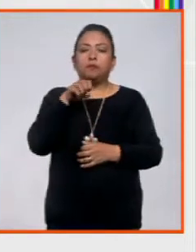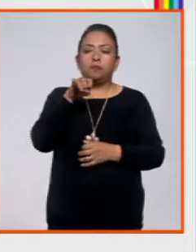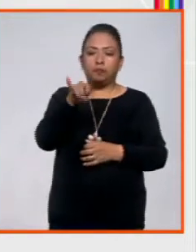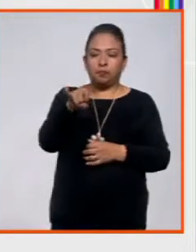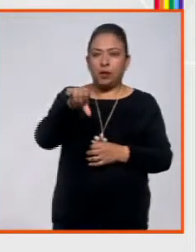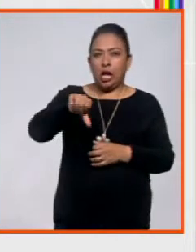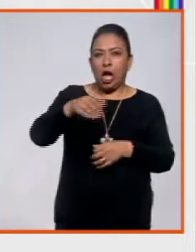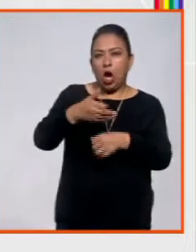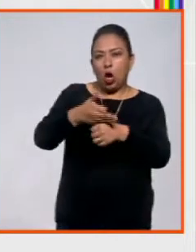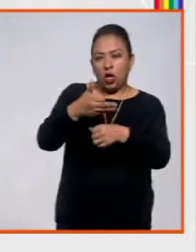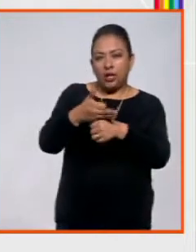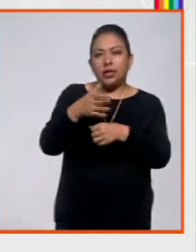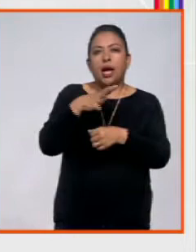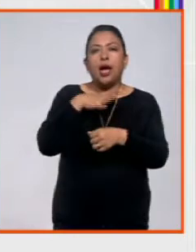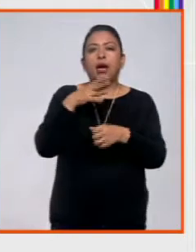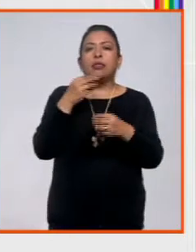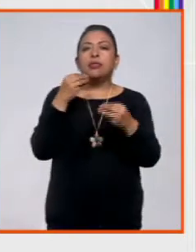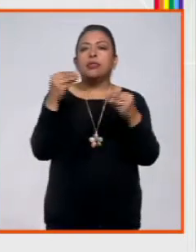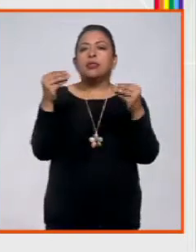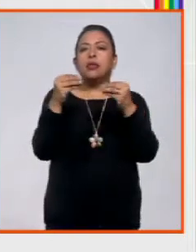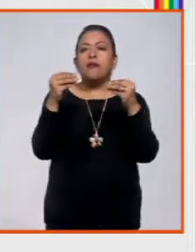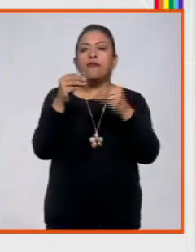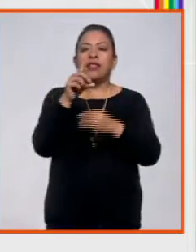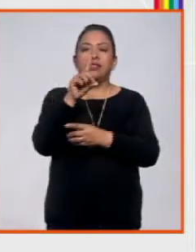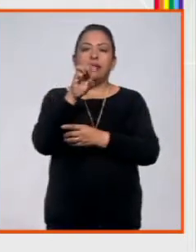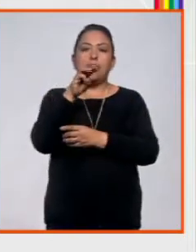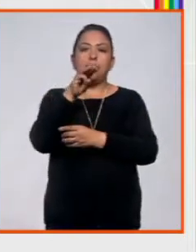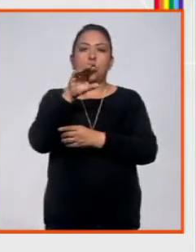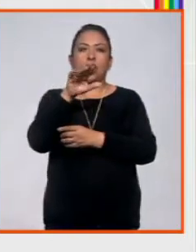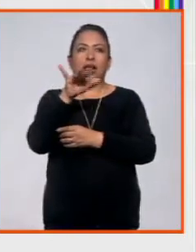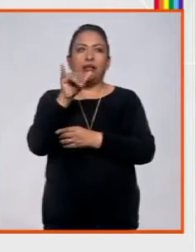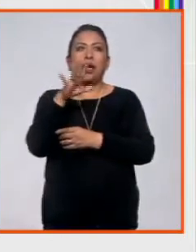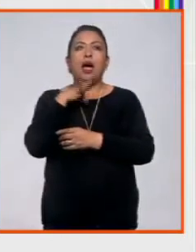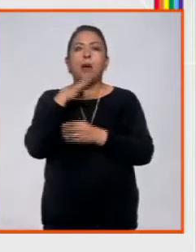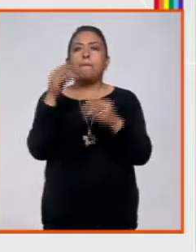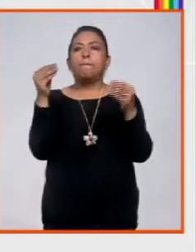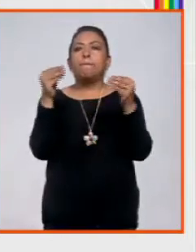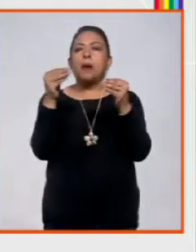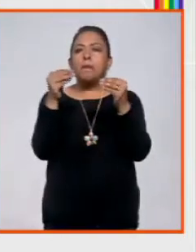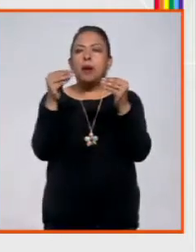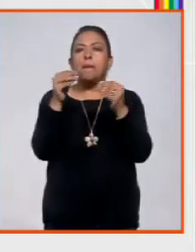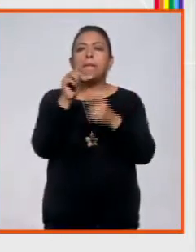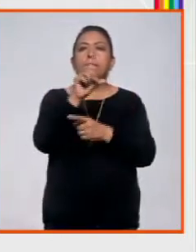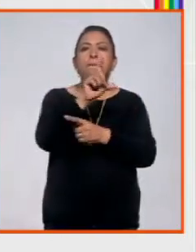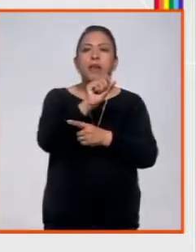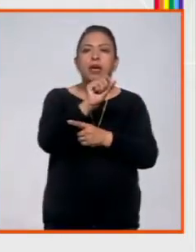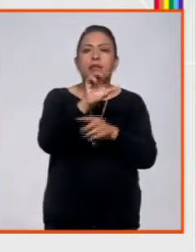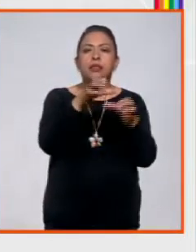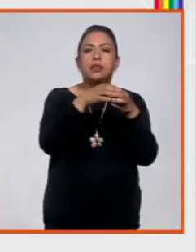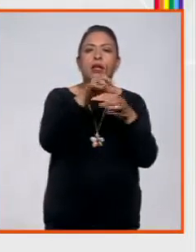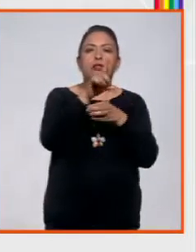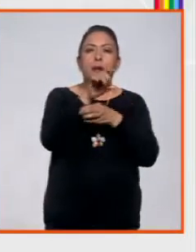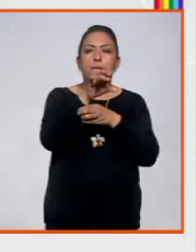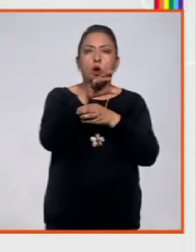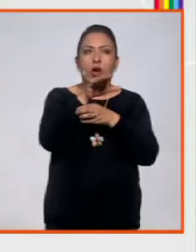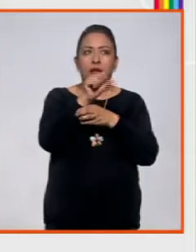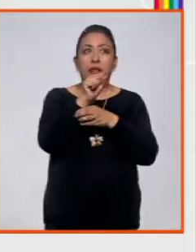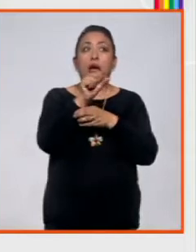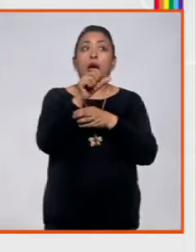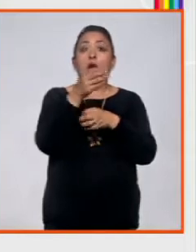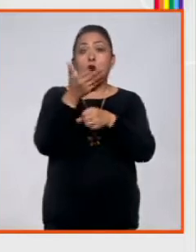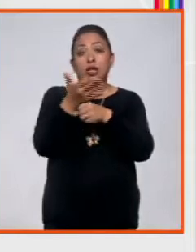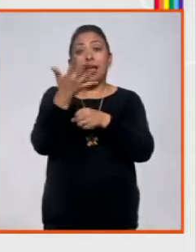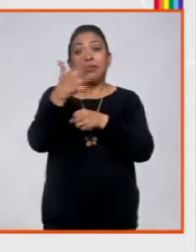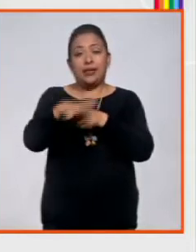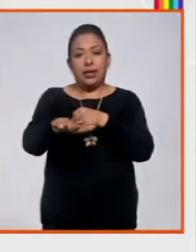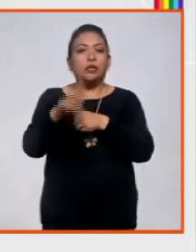justamente ahorita se está desarrollando el debate de los demócratas están contendiendo 20 de 20 demócratas pero en esta jornada van